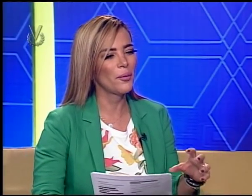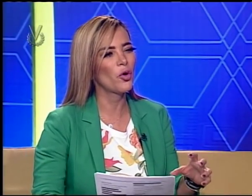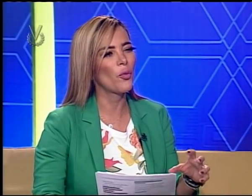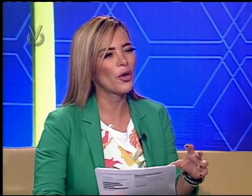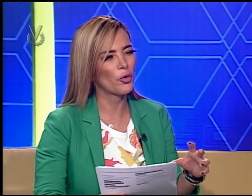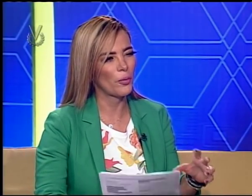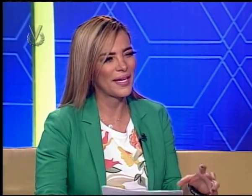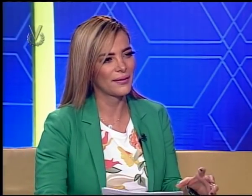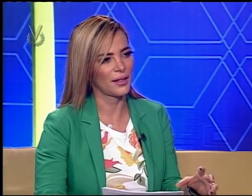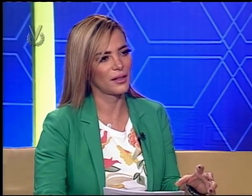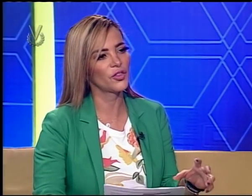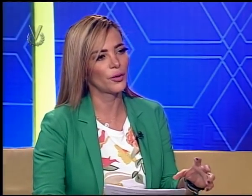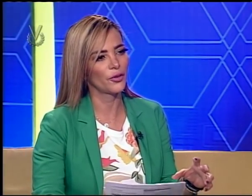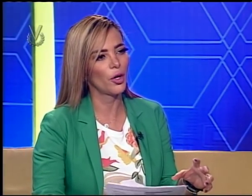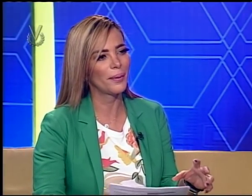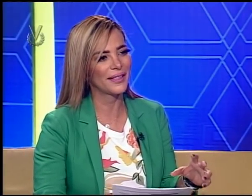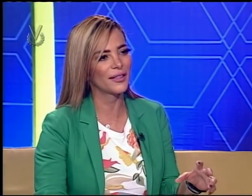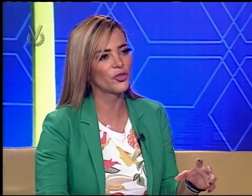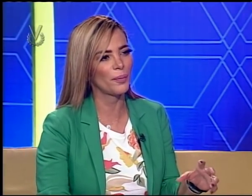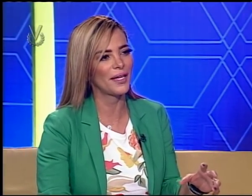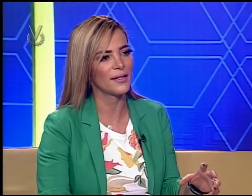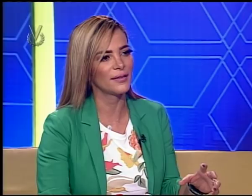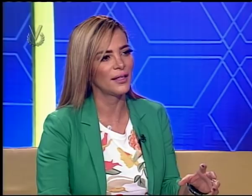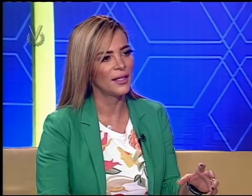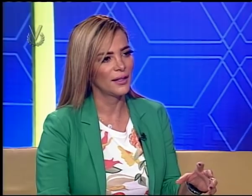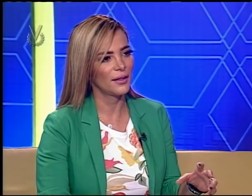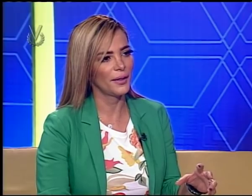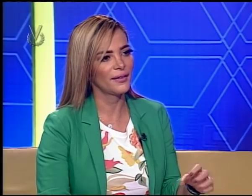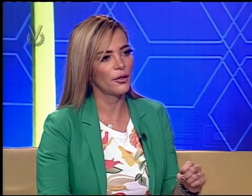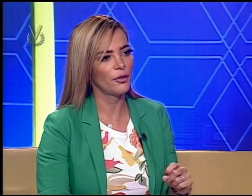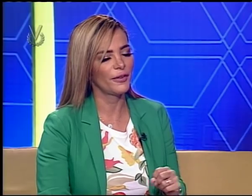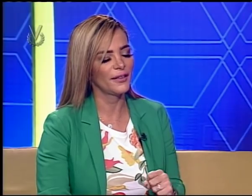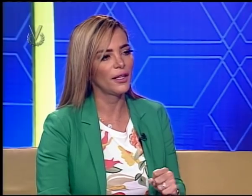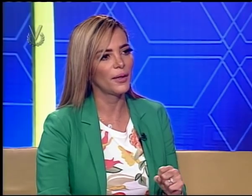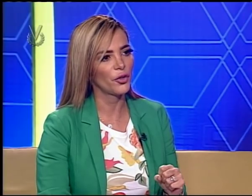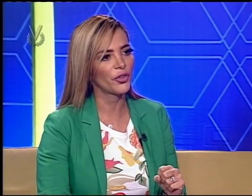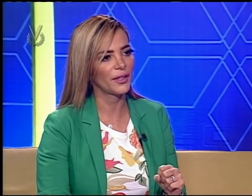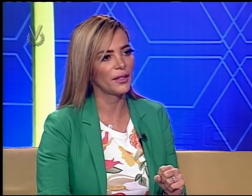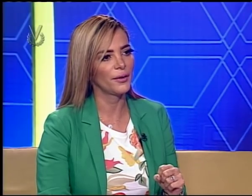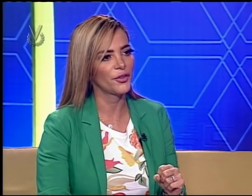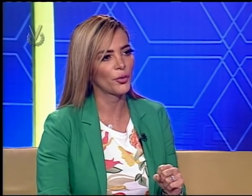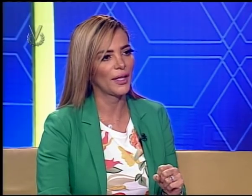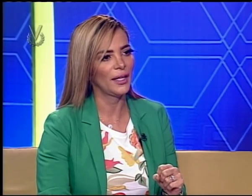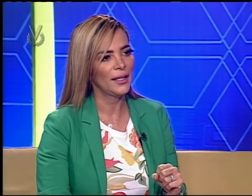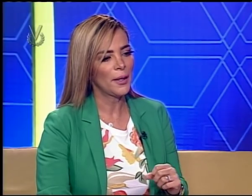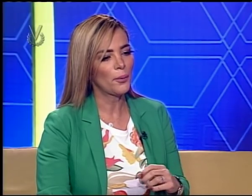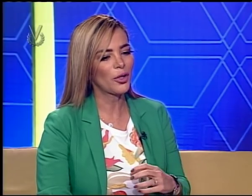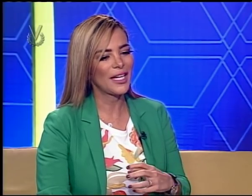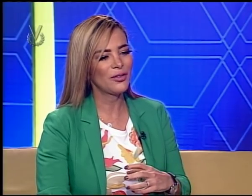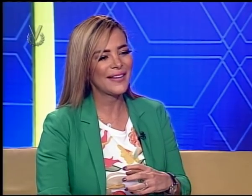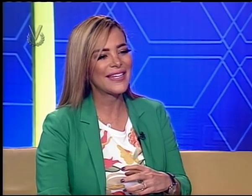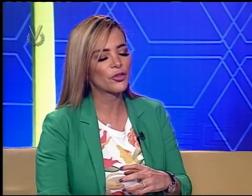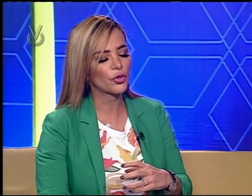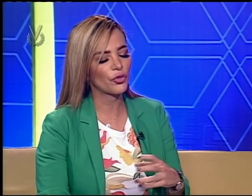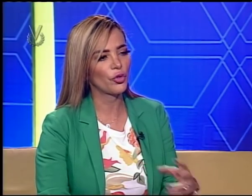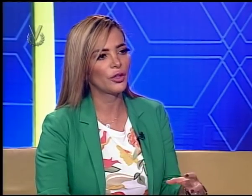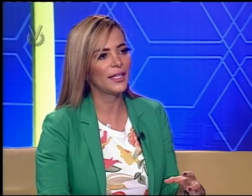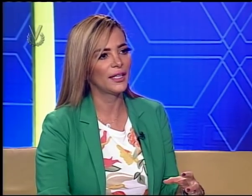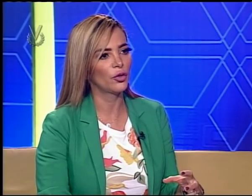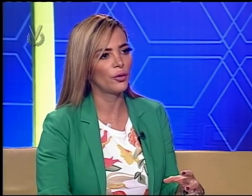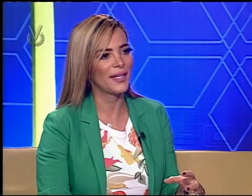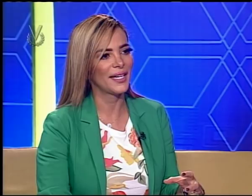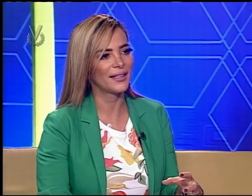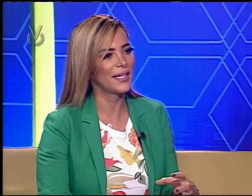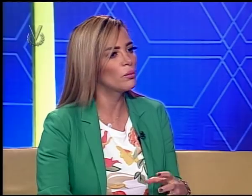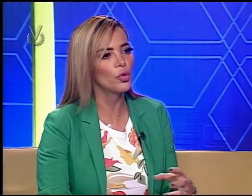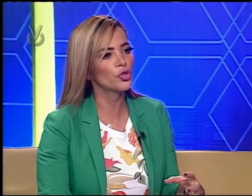quiero que hablemos como economista y sobre todo a partir de su experiencia de haber estado al frente del Banco Central de Venezuela, porque hay unas distorsiones en